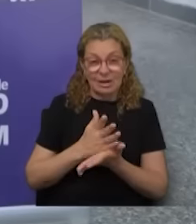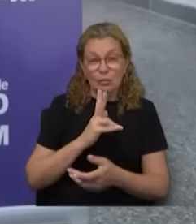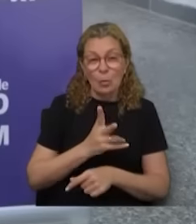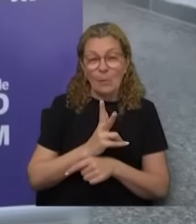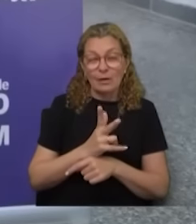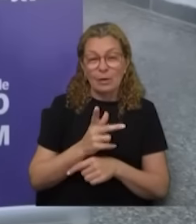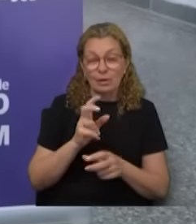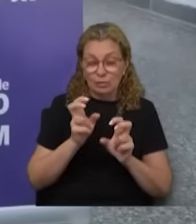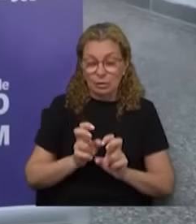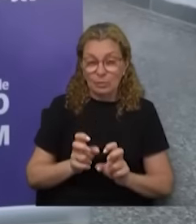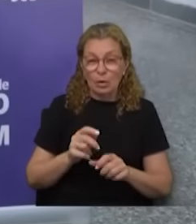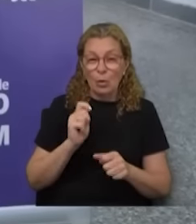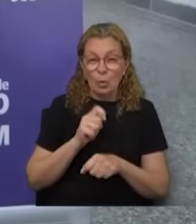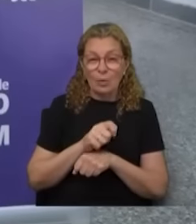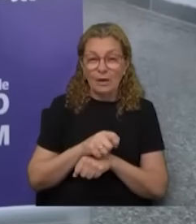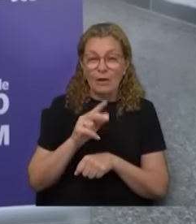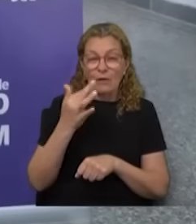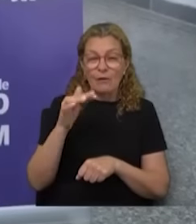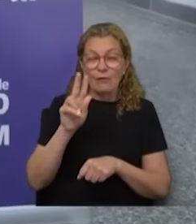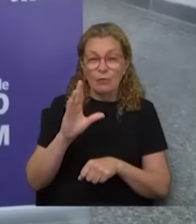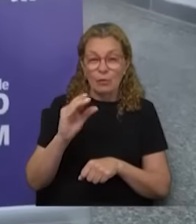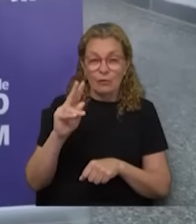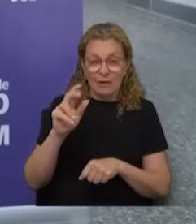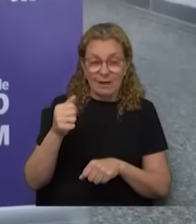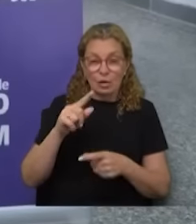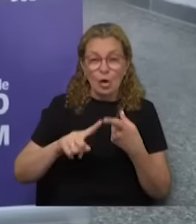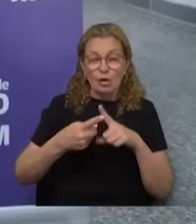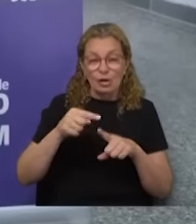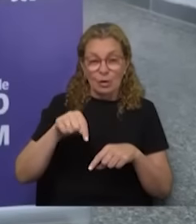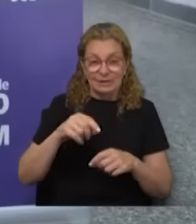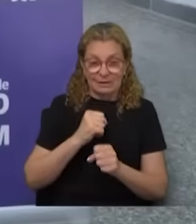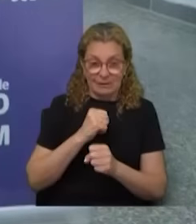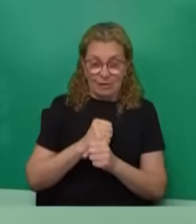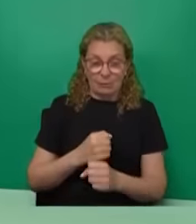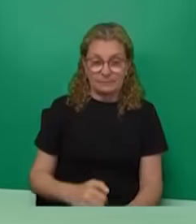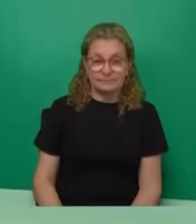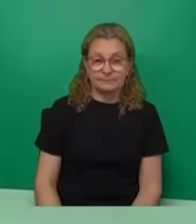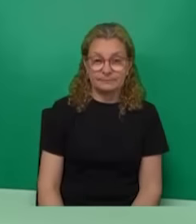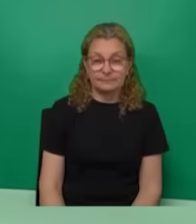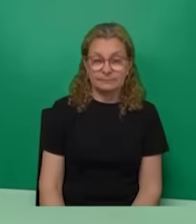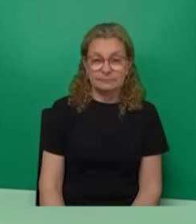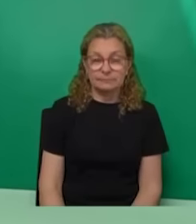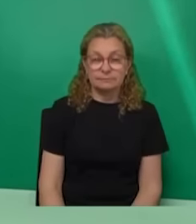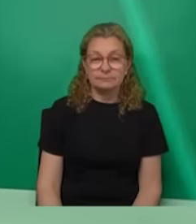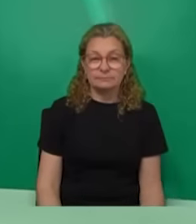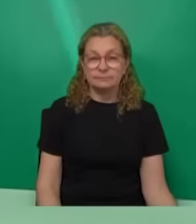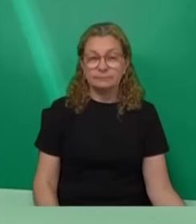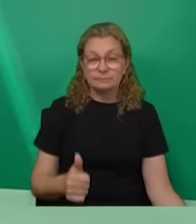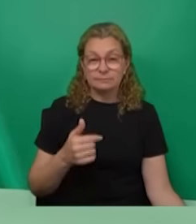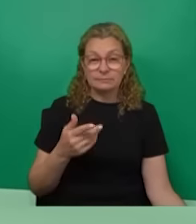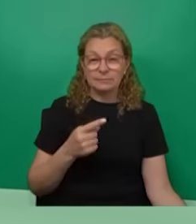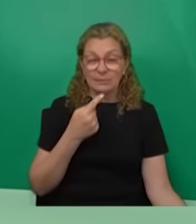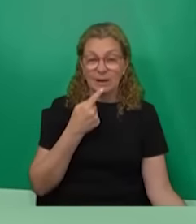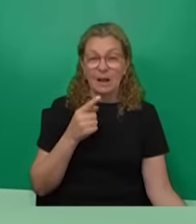y asesora jurídica de foodbank que coordinó esta actividad bien un adelanto de esta